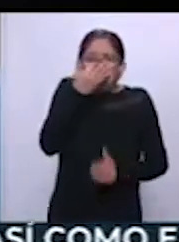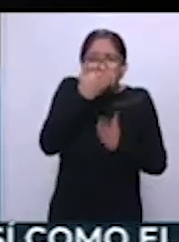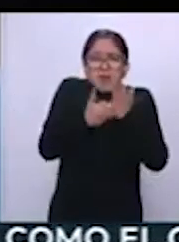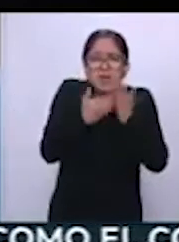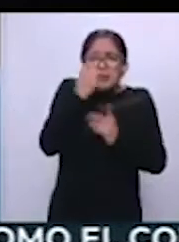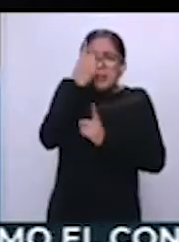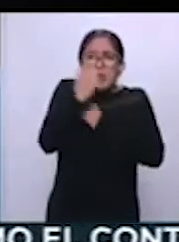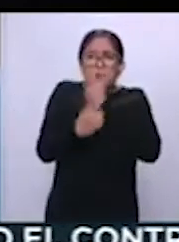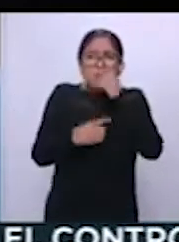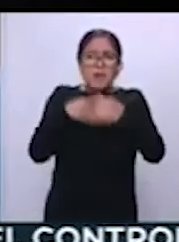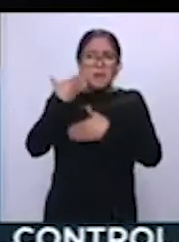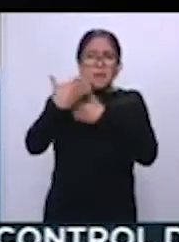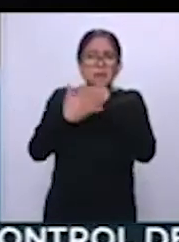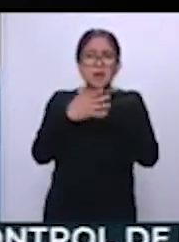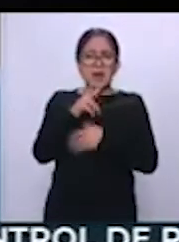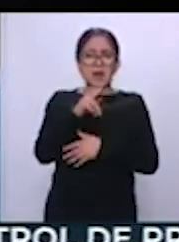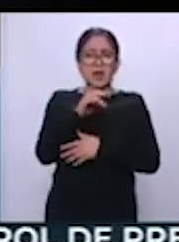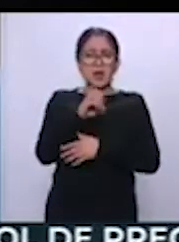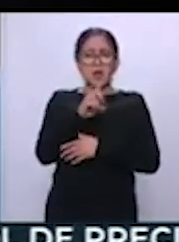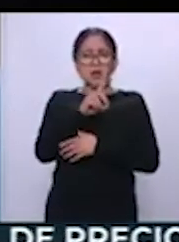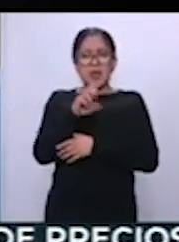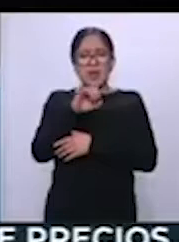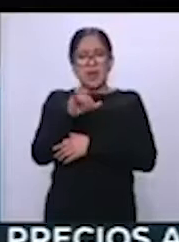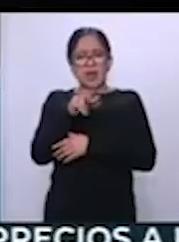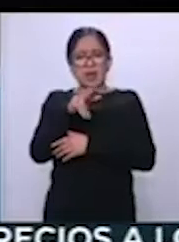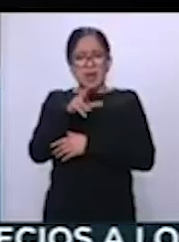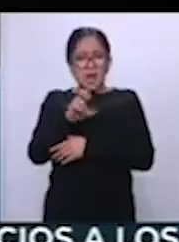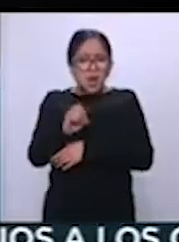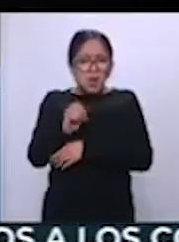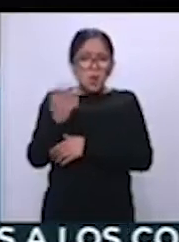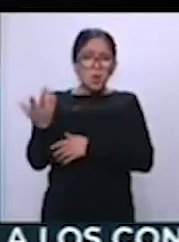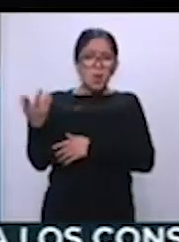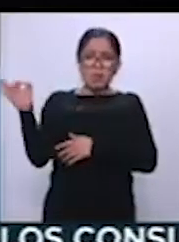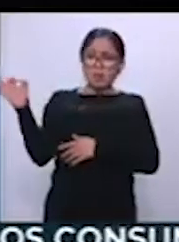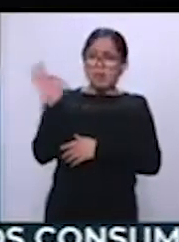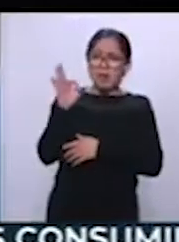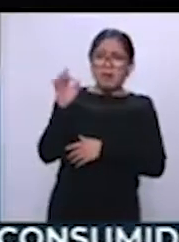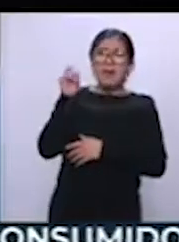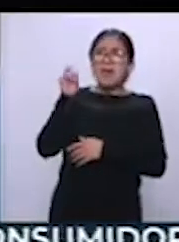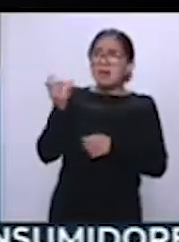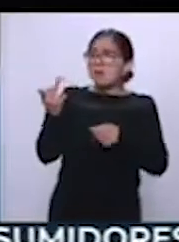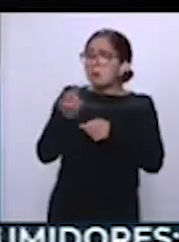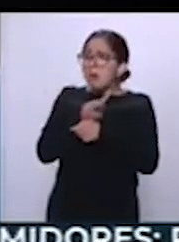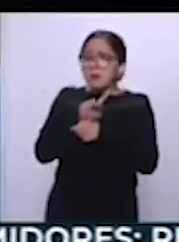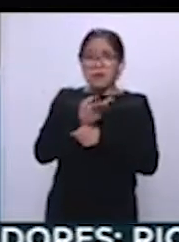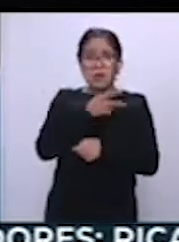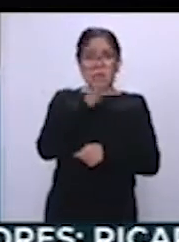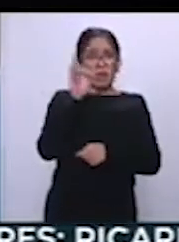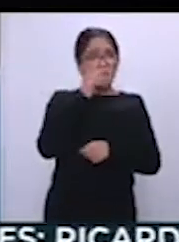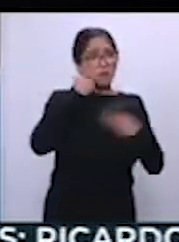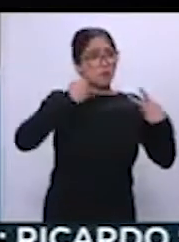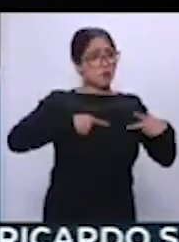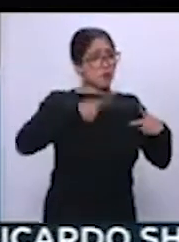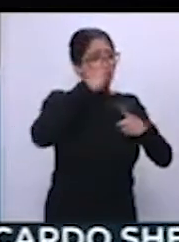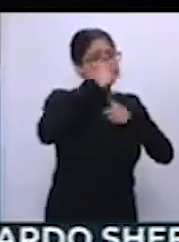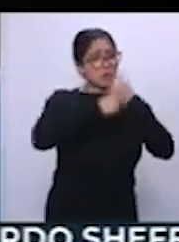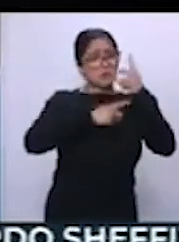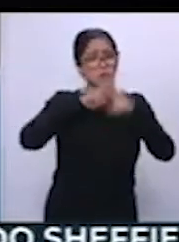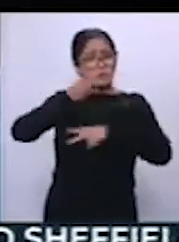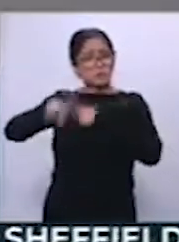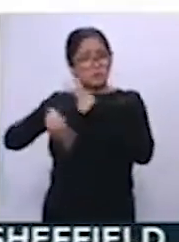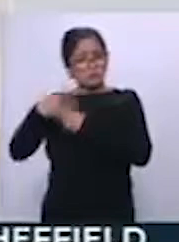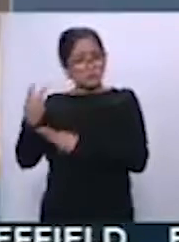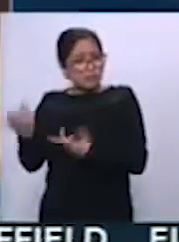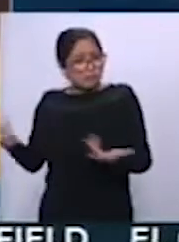nacional en las Olimpiadas de Río de Janeiro. Si hubiesen ido, hubiesen portado una bandera blanca. Cuéntanos qué pasó ahí. Sí, estuvo a punto de no ir por todas